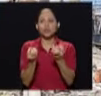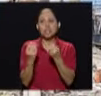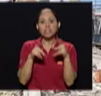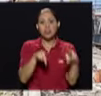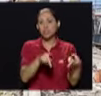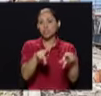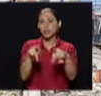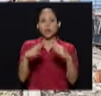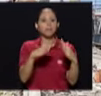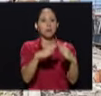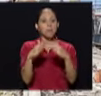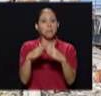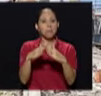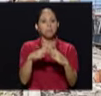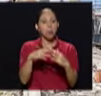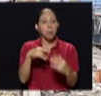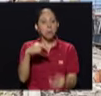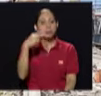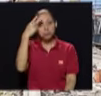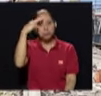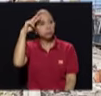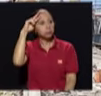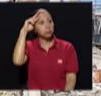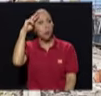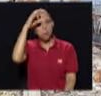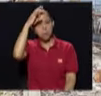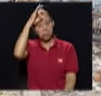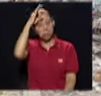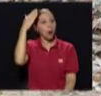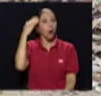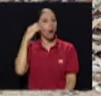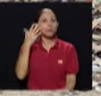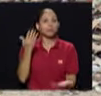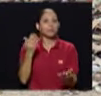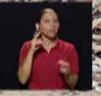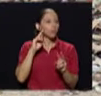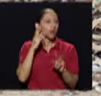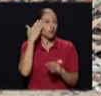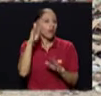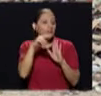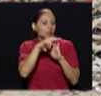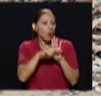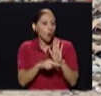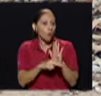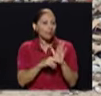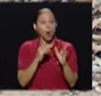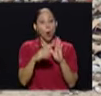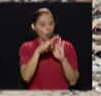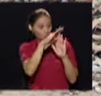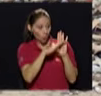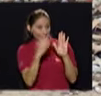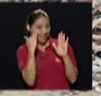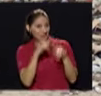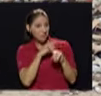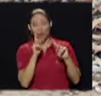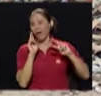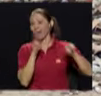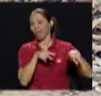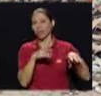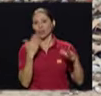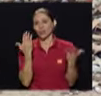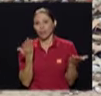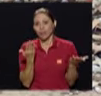pobladores ignoran o no hacen caso a las normas sismo resistentes que se deben